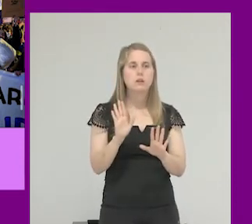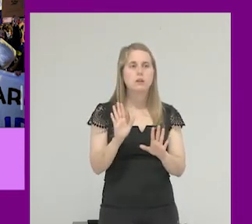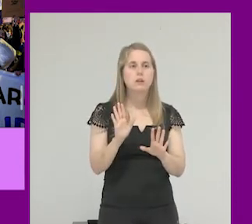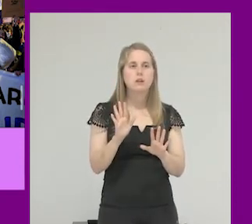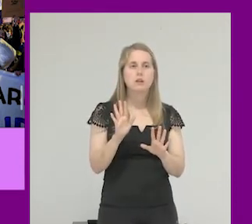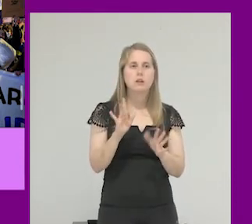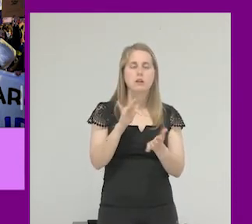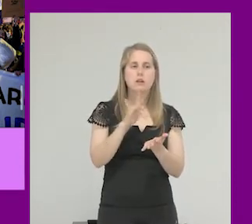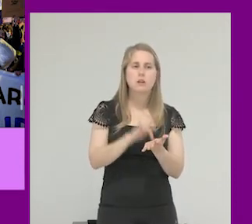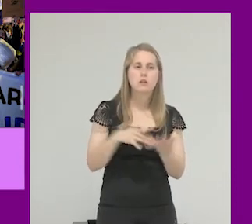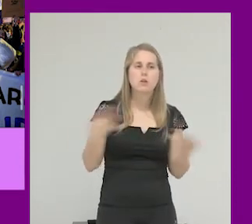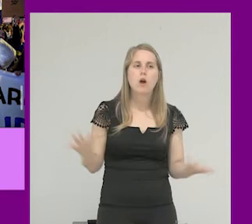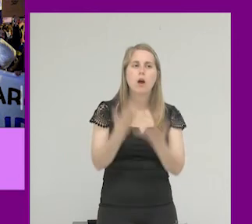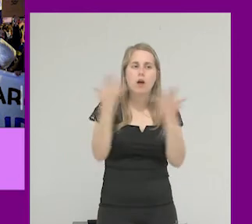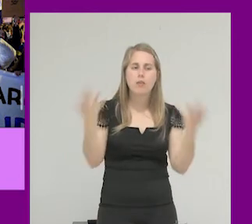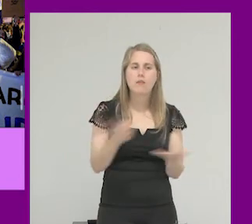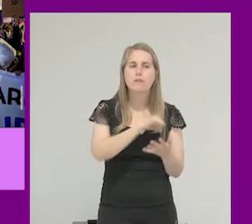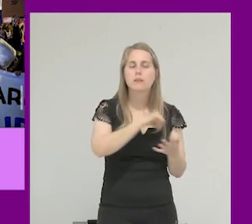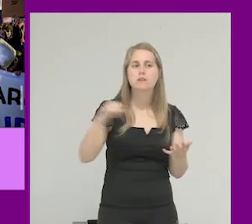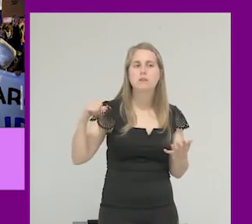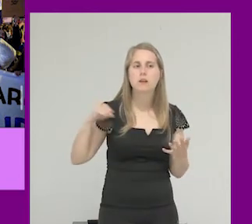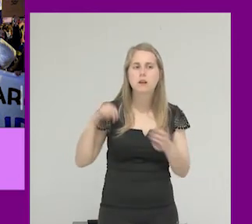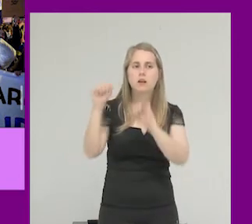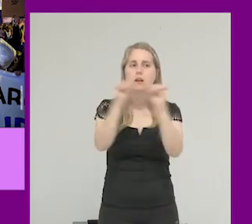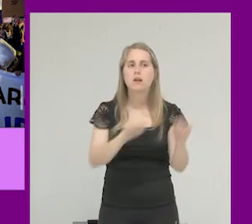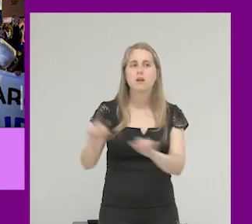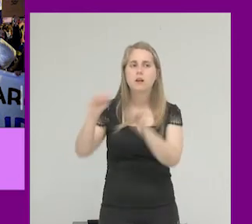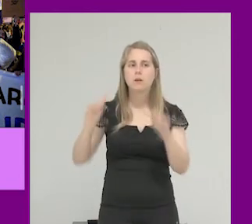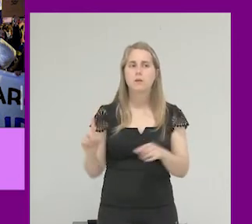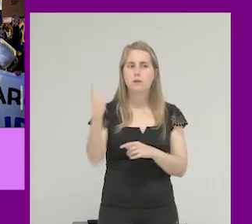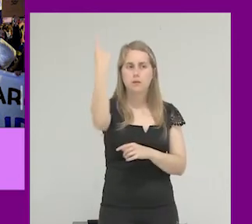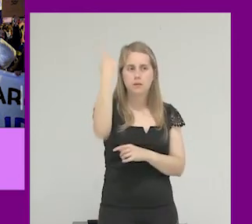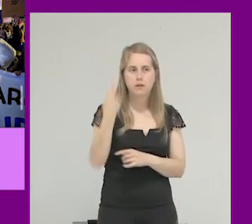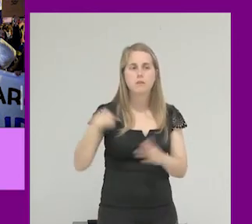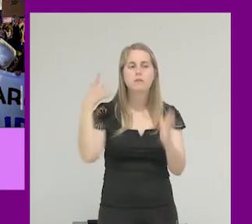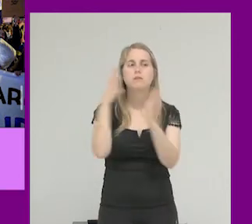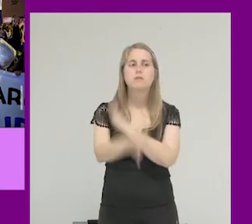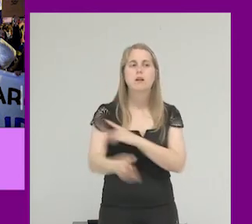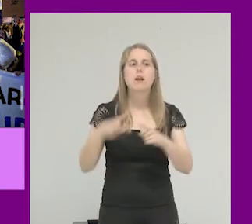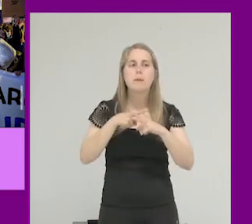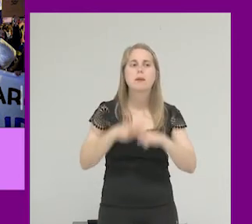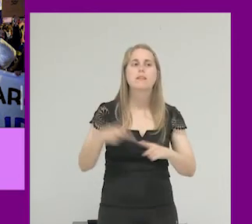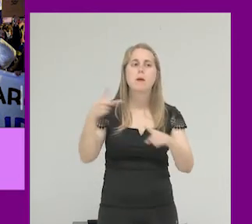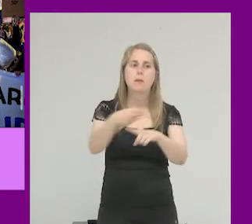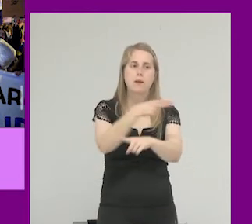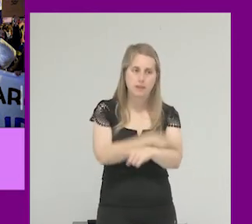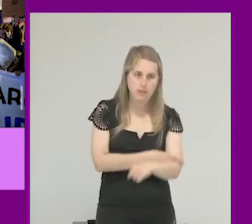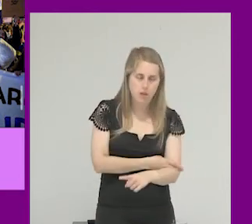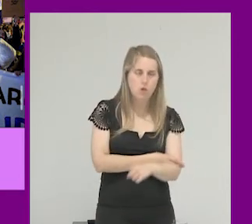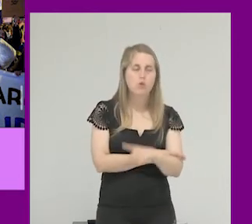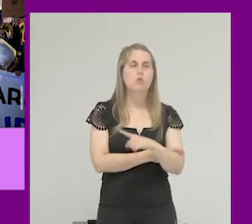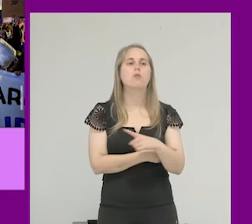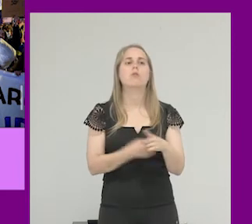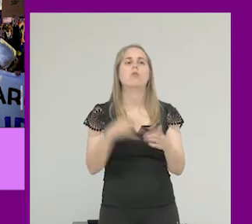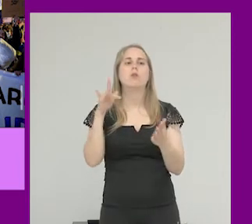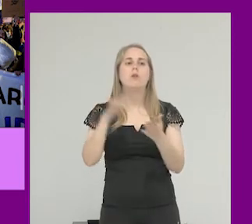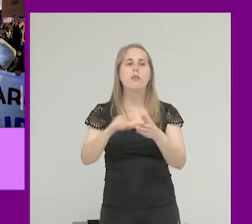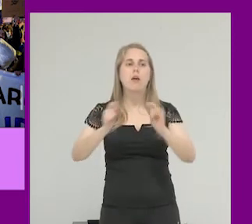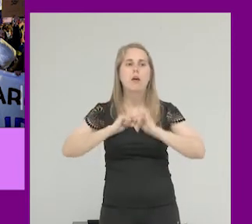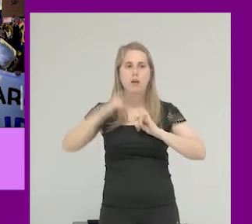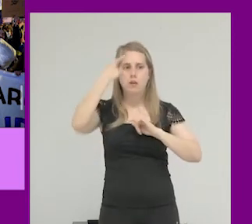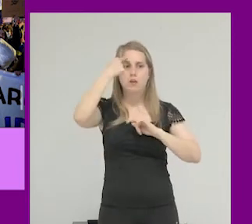potencial de la autodefensa feminista es el de ser una herramienta preventiva, que activa la conciencia